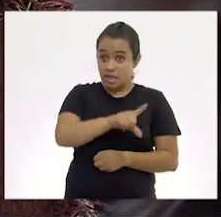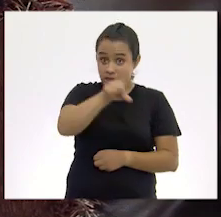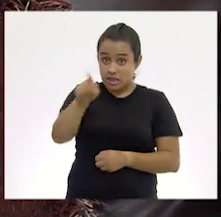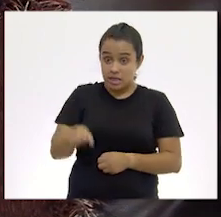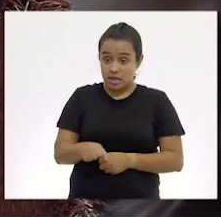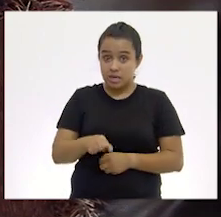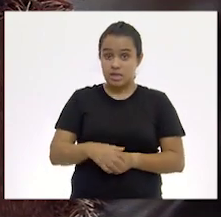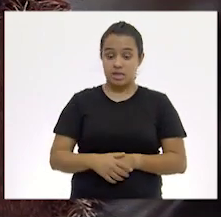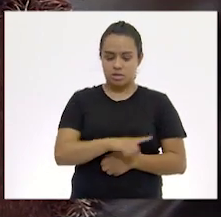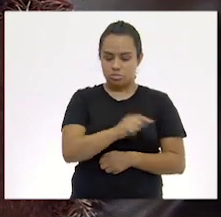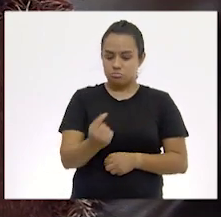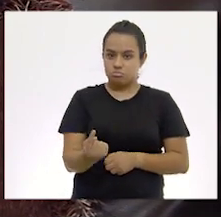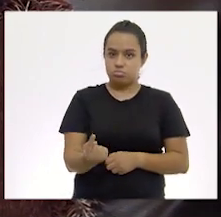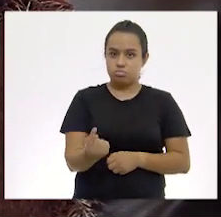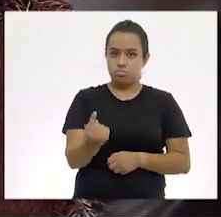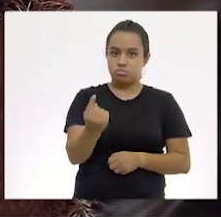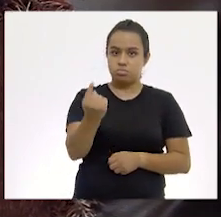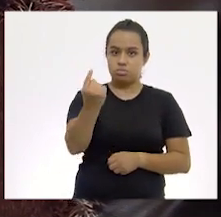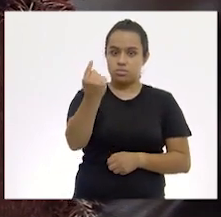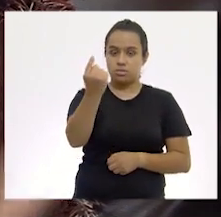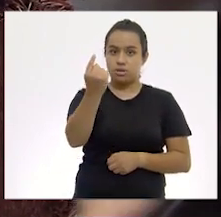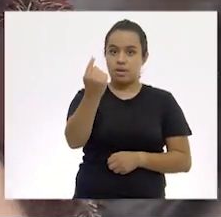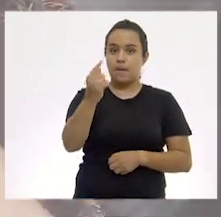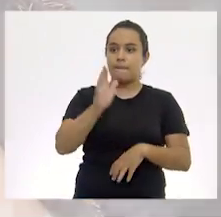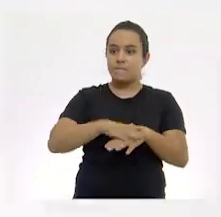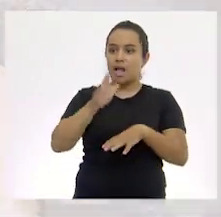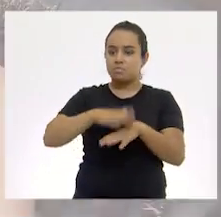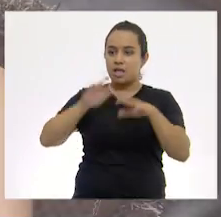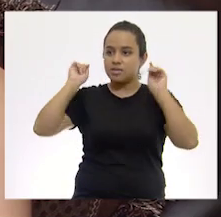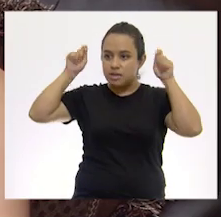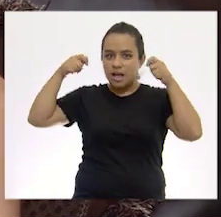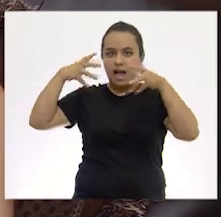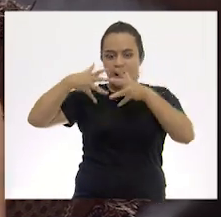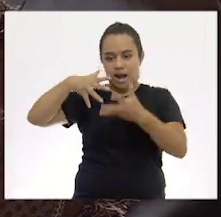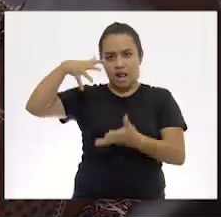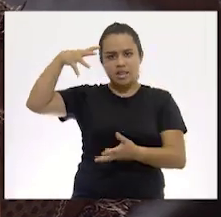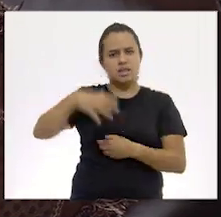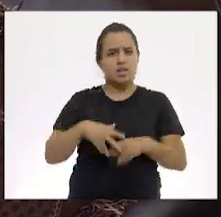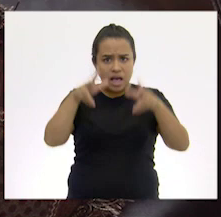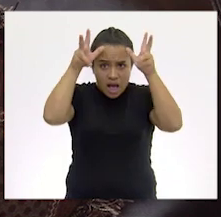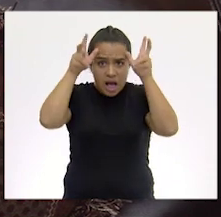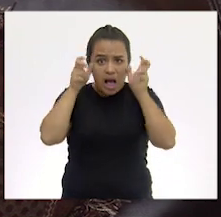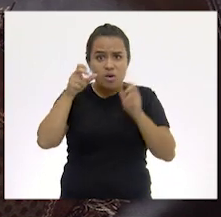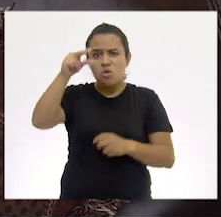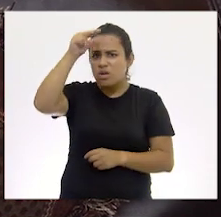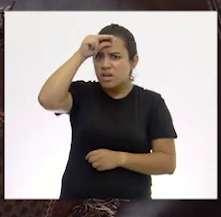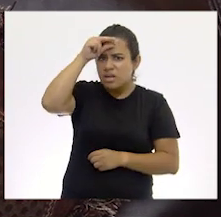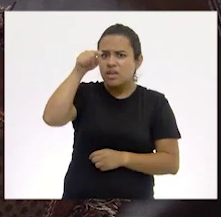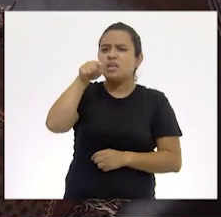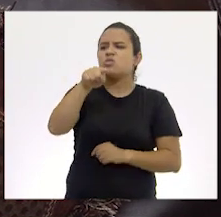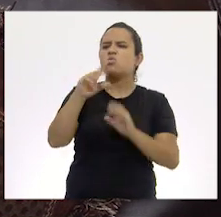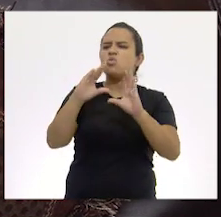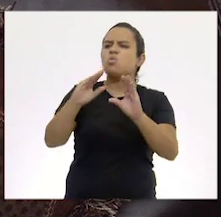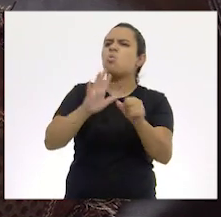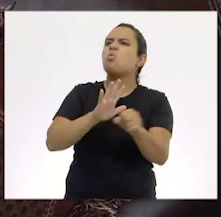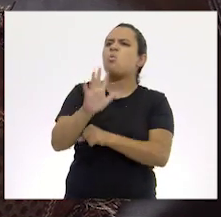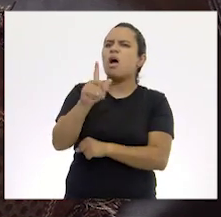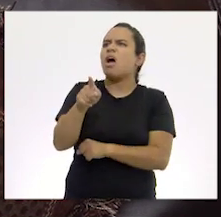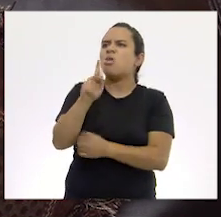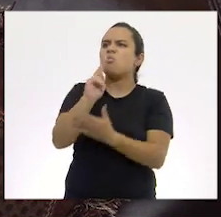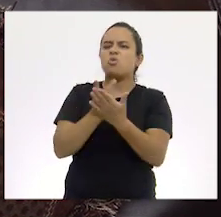andaba creciendo le hacían unas cada vez más grandes. ¿Y Ajo Listo, ese personaje, qué les enseña en el